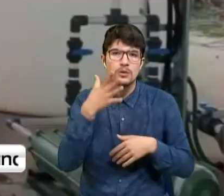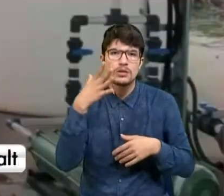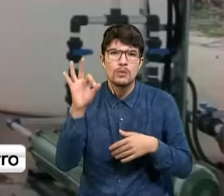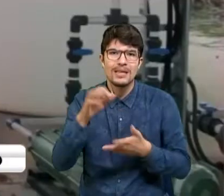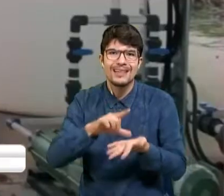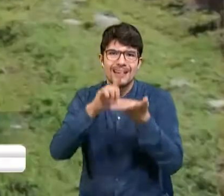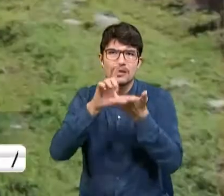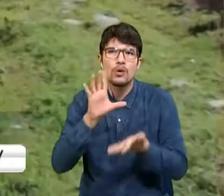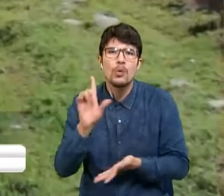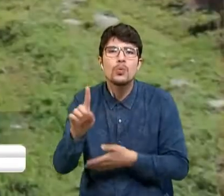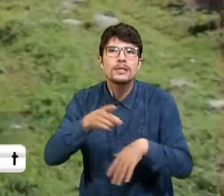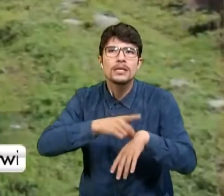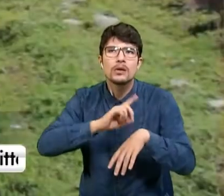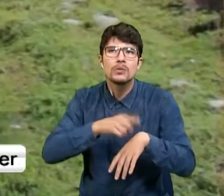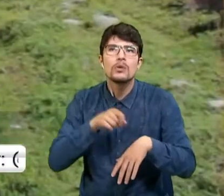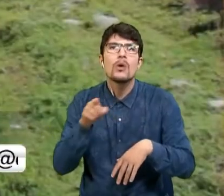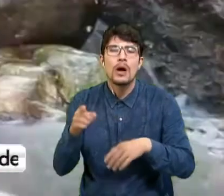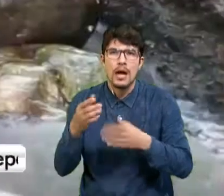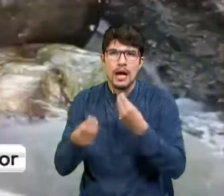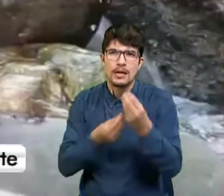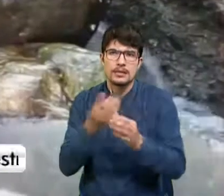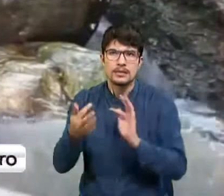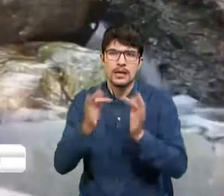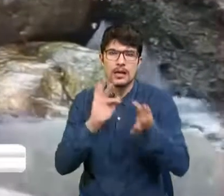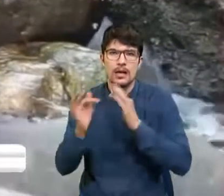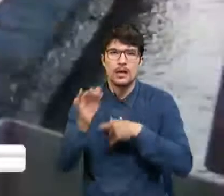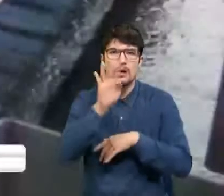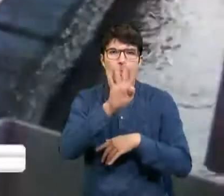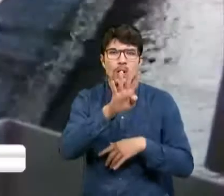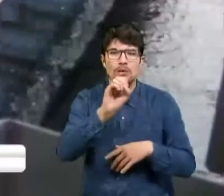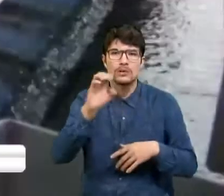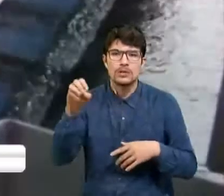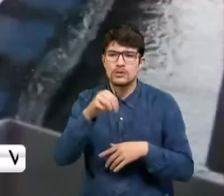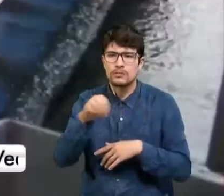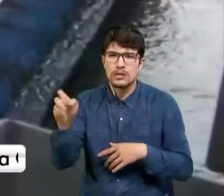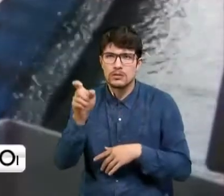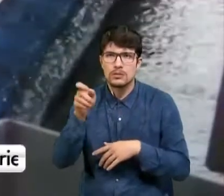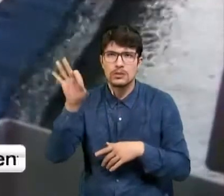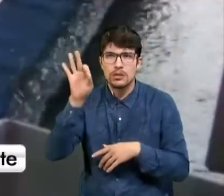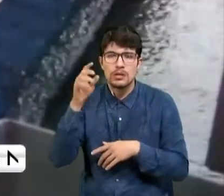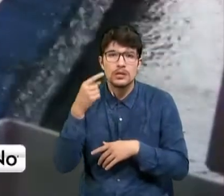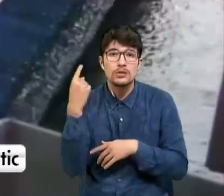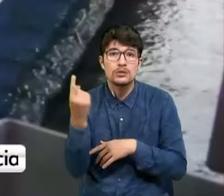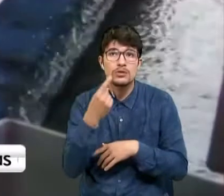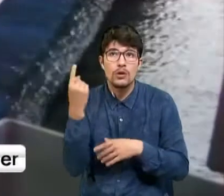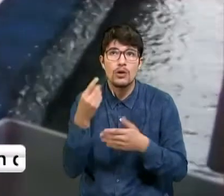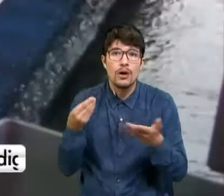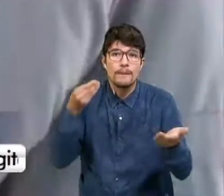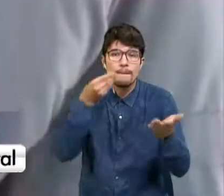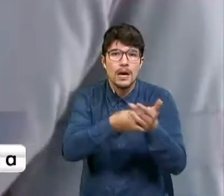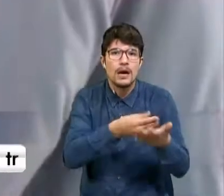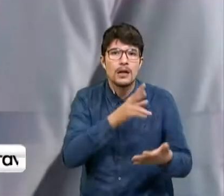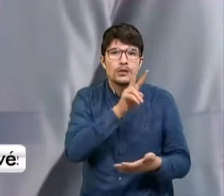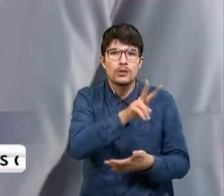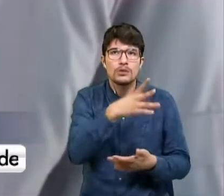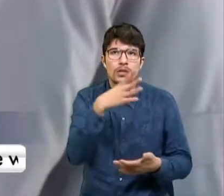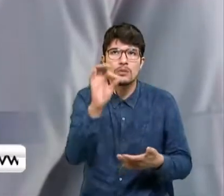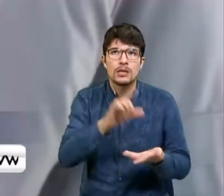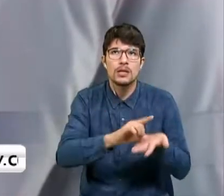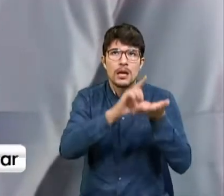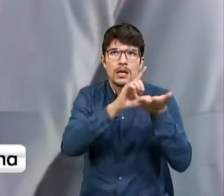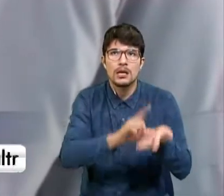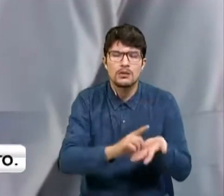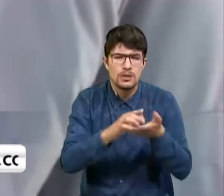de los cuales hace tratamiento a 400 metros cúbicos y solo se facturan 250 litros